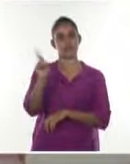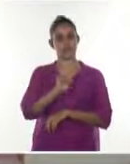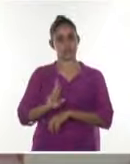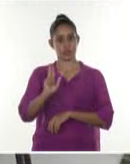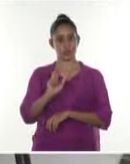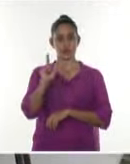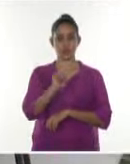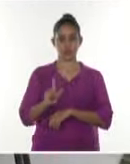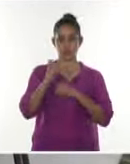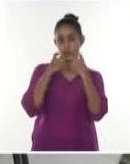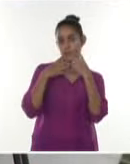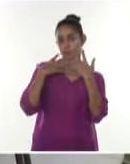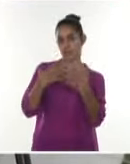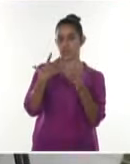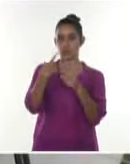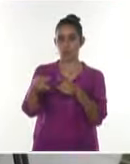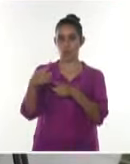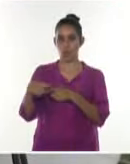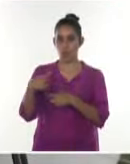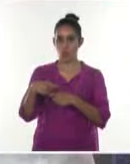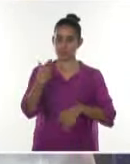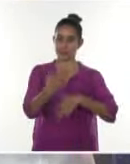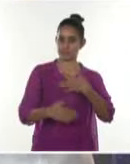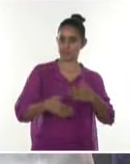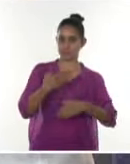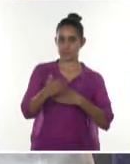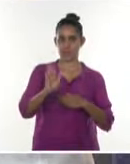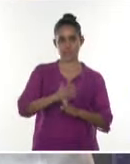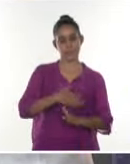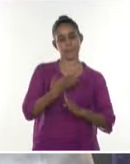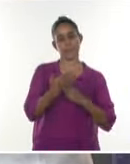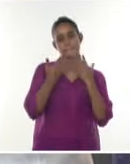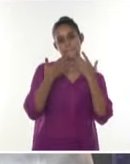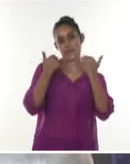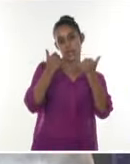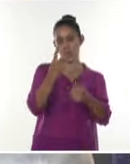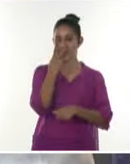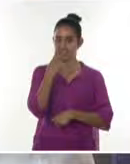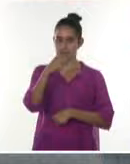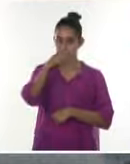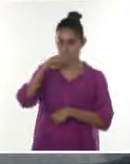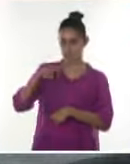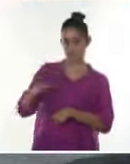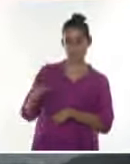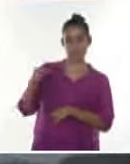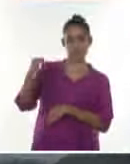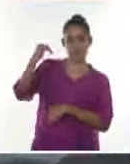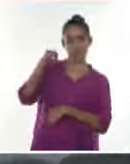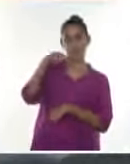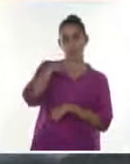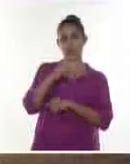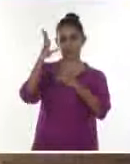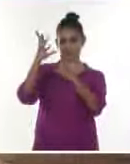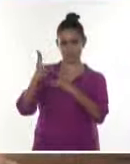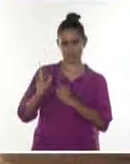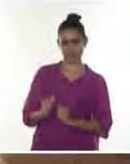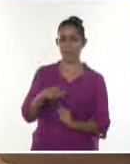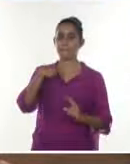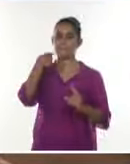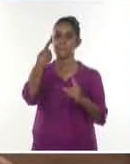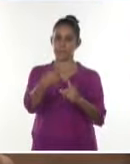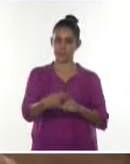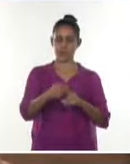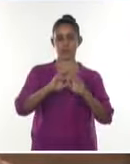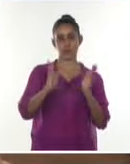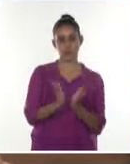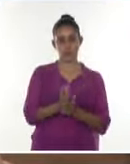estrategias comunicacionales y las acciones en pos de una mejor atención a la niñez y la juventud, hoy con resultados positivos en este lado de la